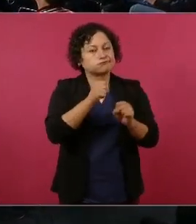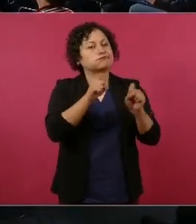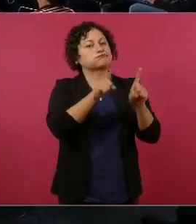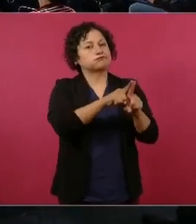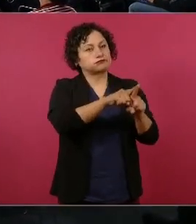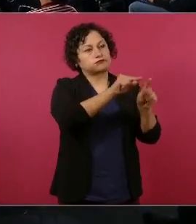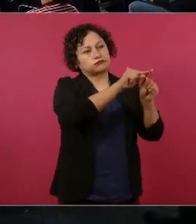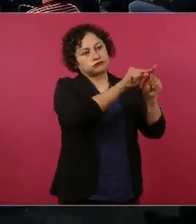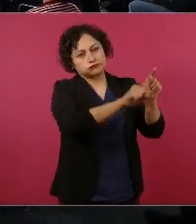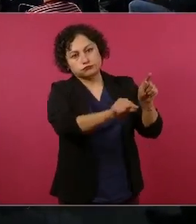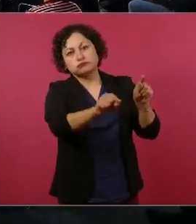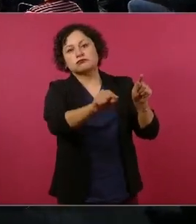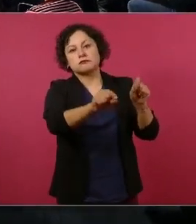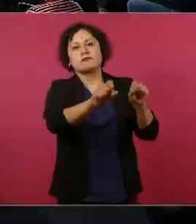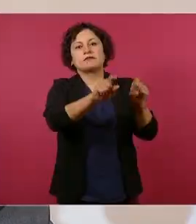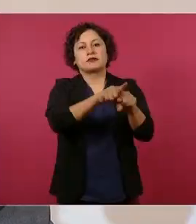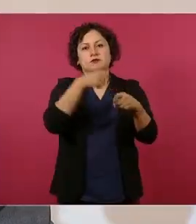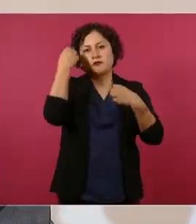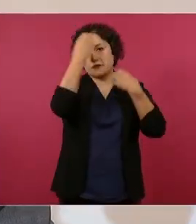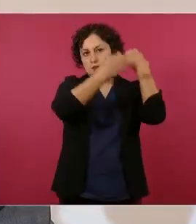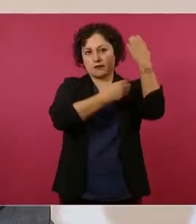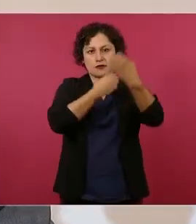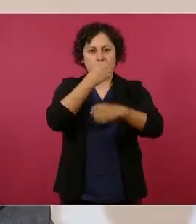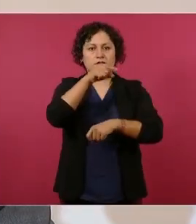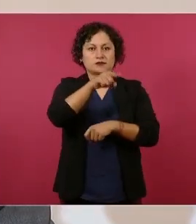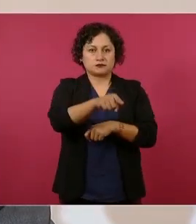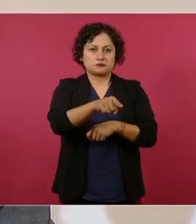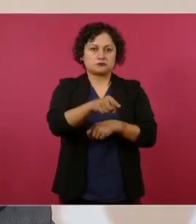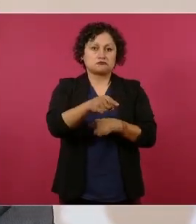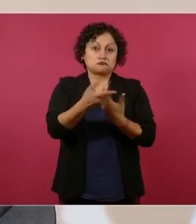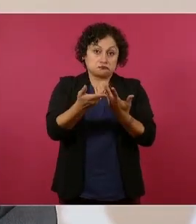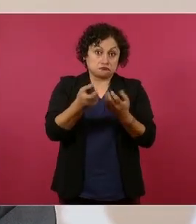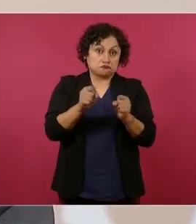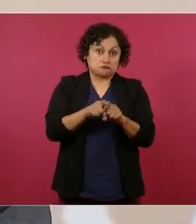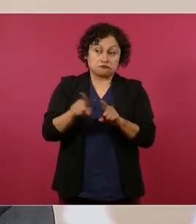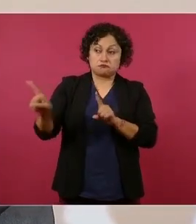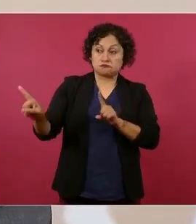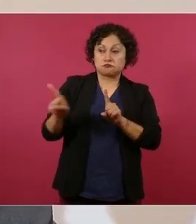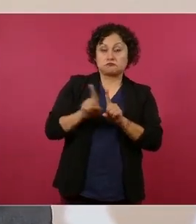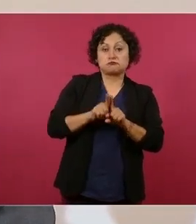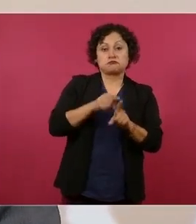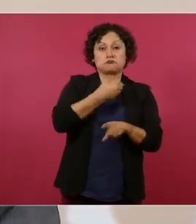y ahí podríamos hacer la evaluación con la presidenta electa.